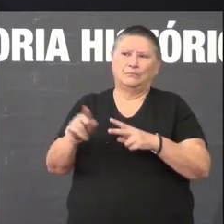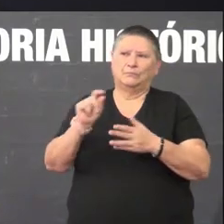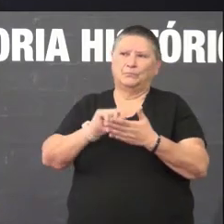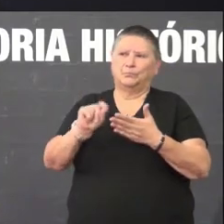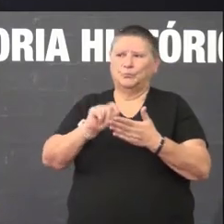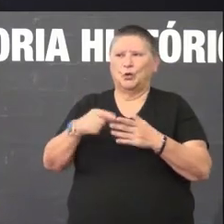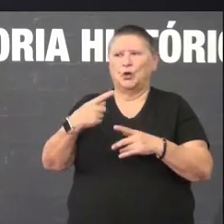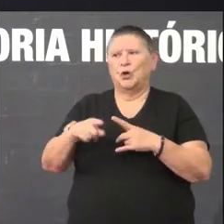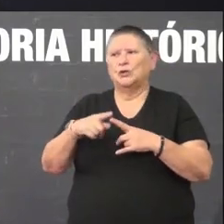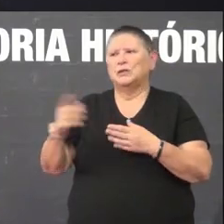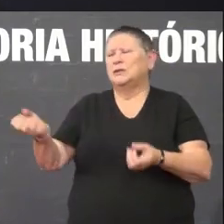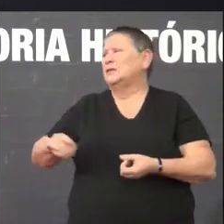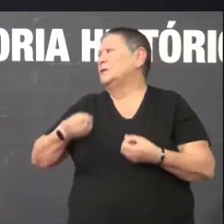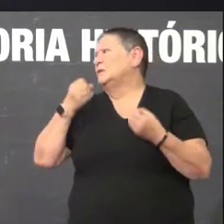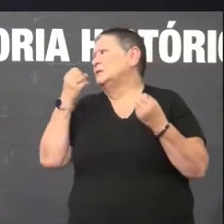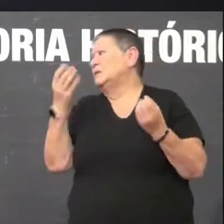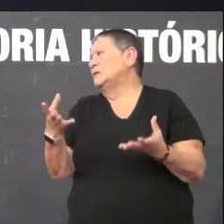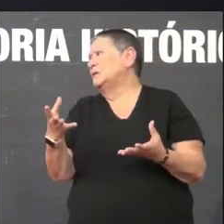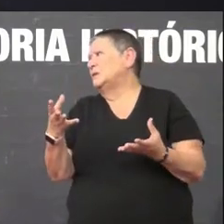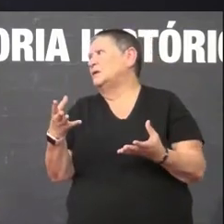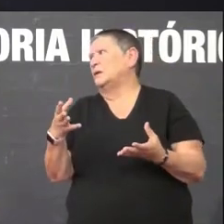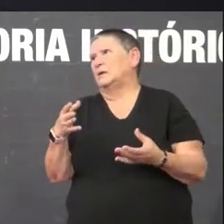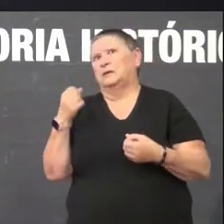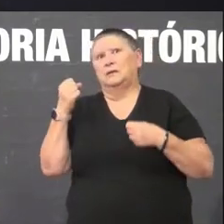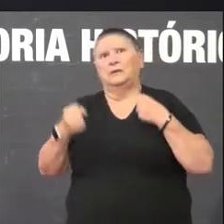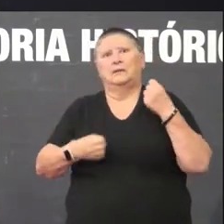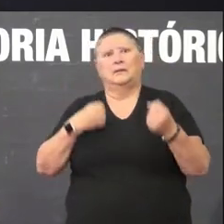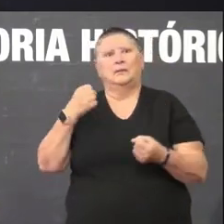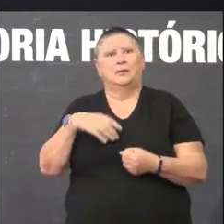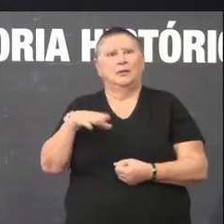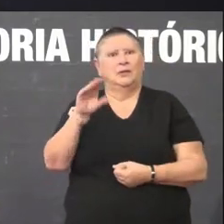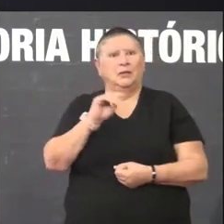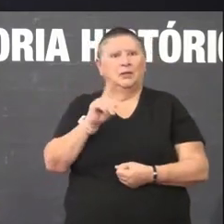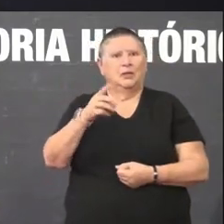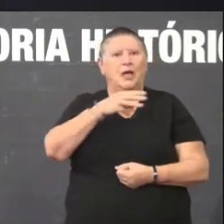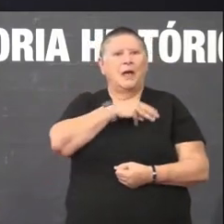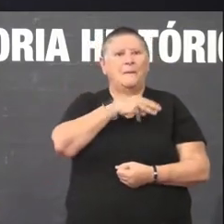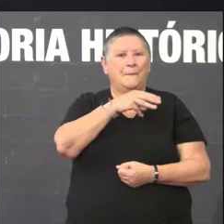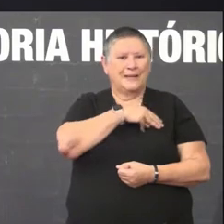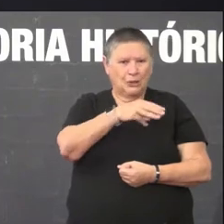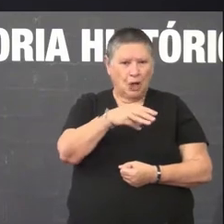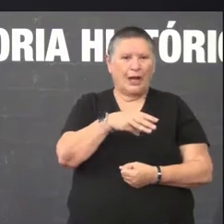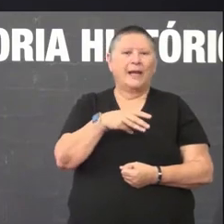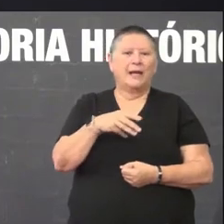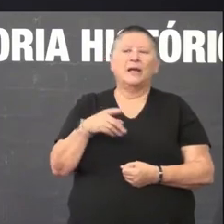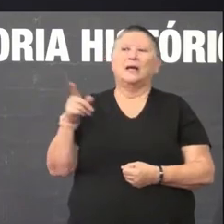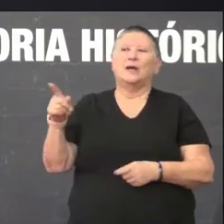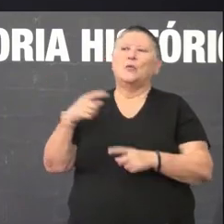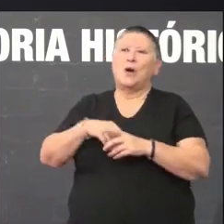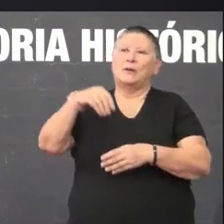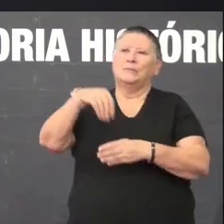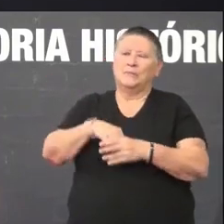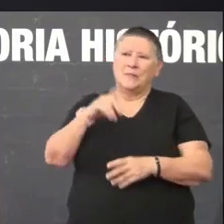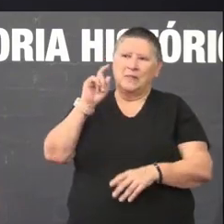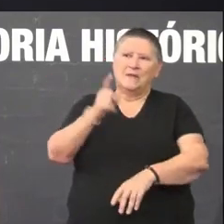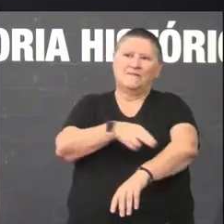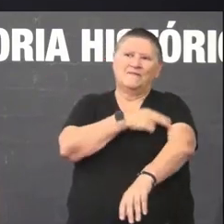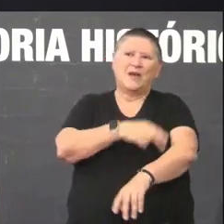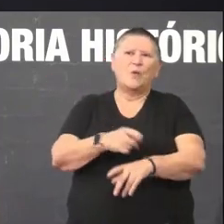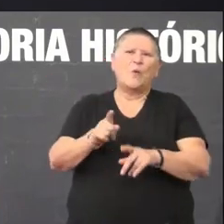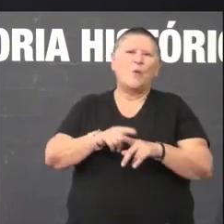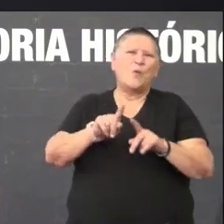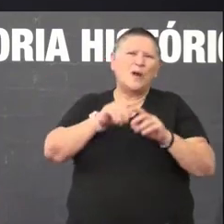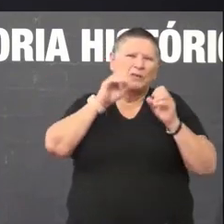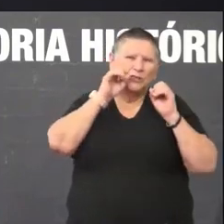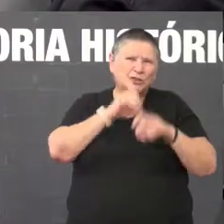da masonería. Unha loxa moi denostada polo franquismo e que aínda arrastra, hoxe, comentábamos antes, unha especie de lenda negra,